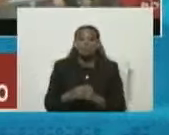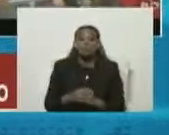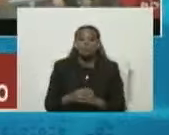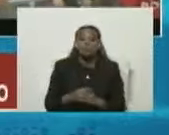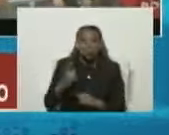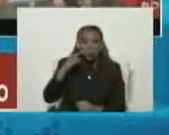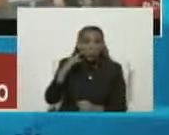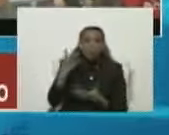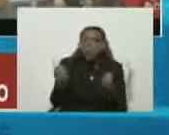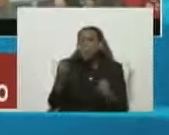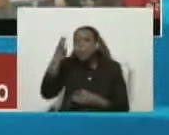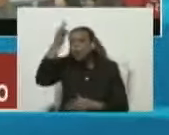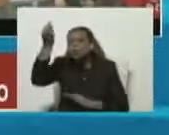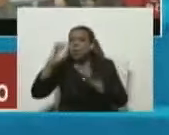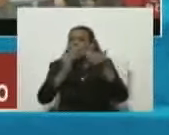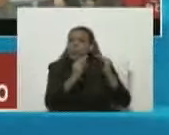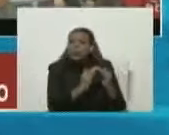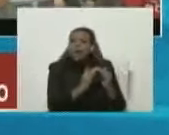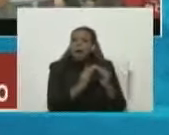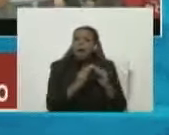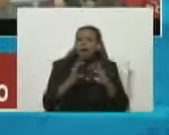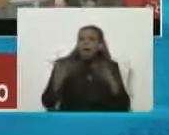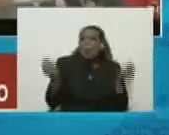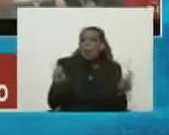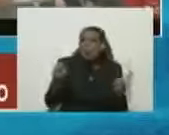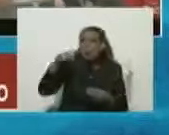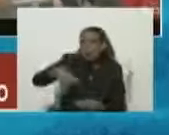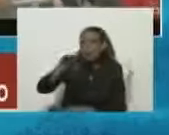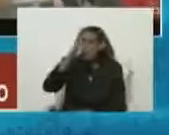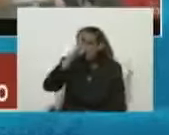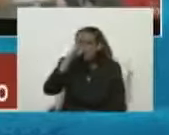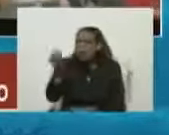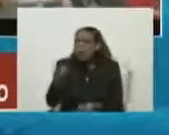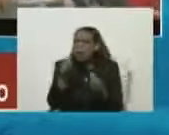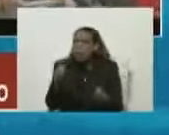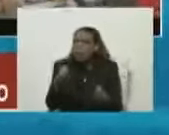¿Cómo están los consejos comunales y las comunas?